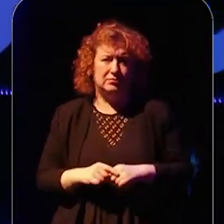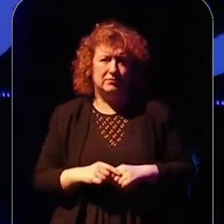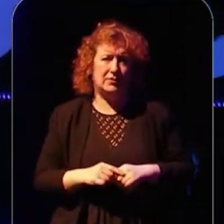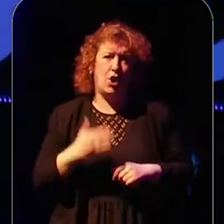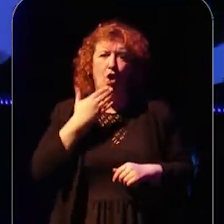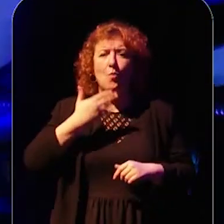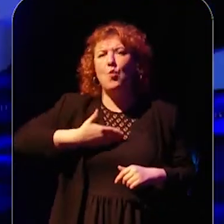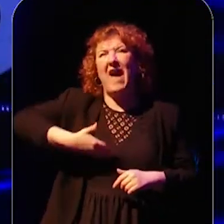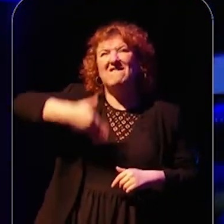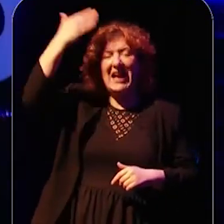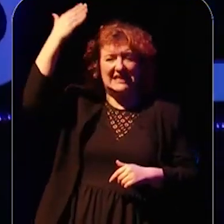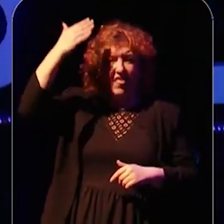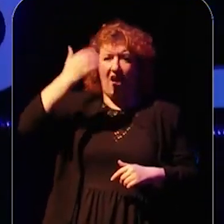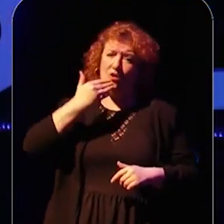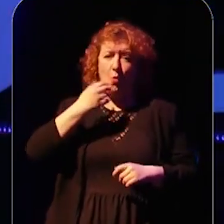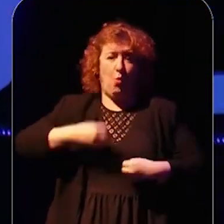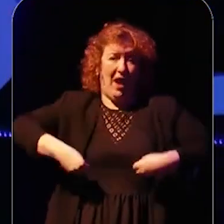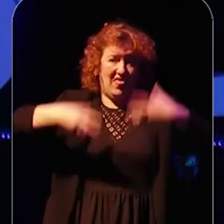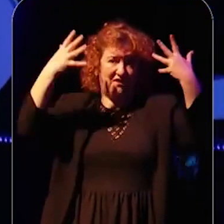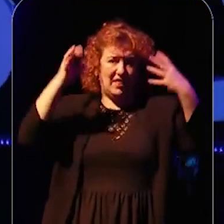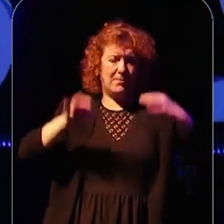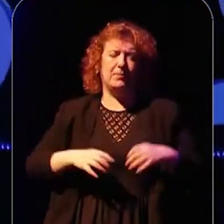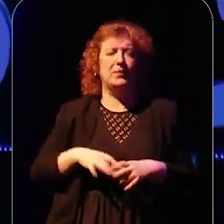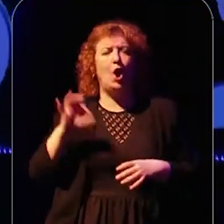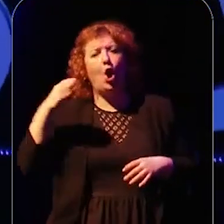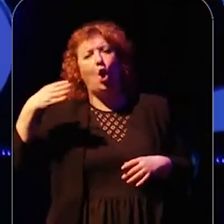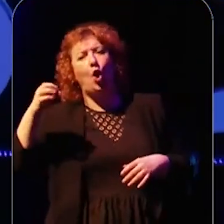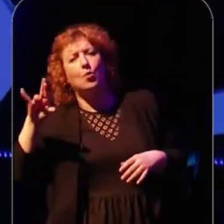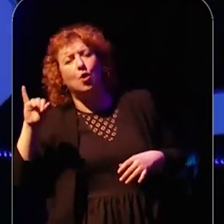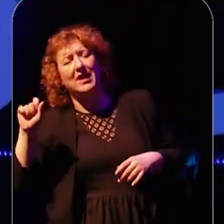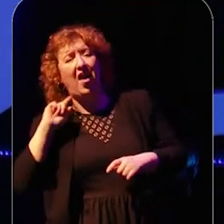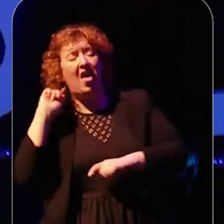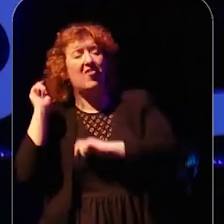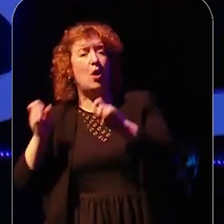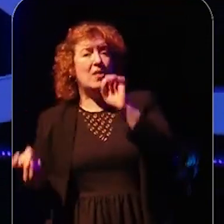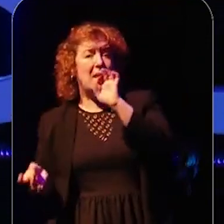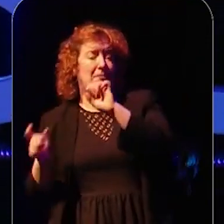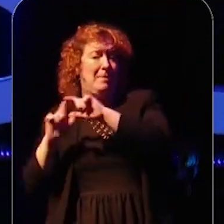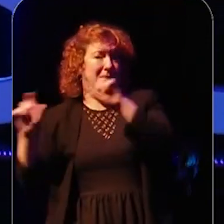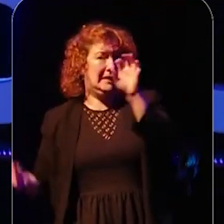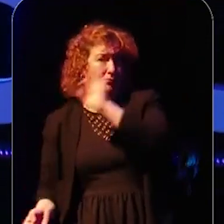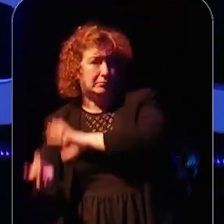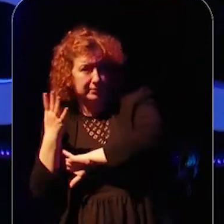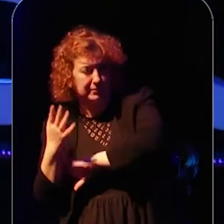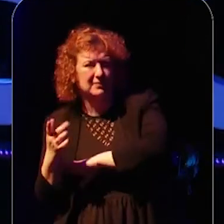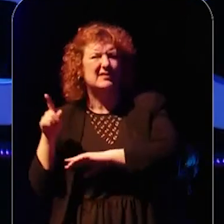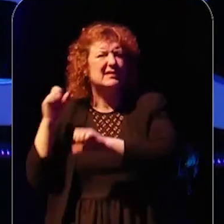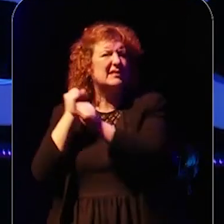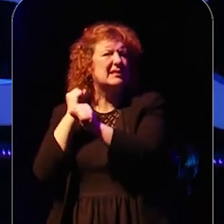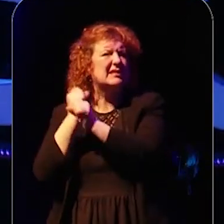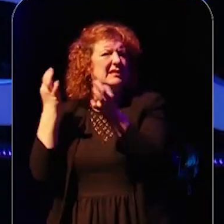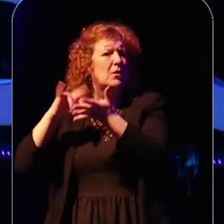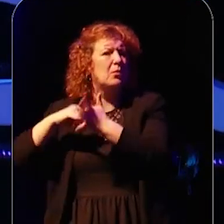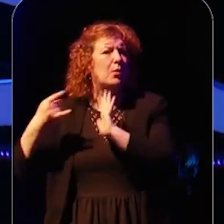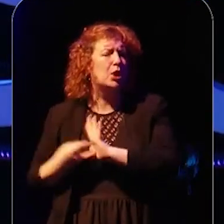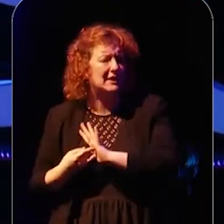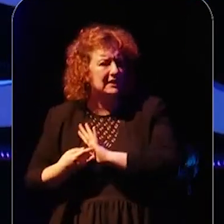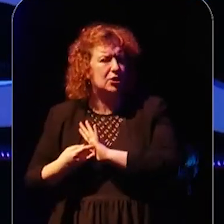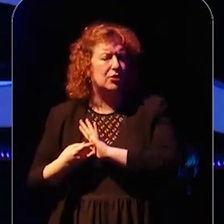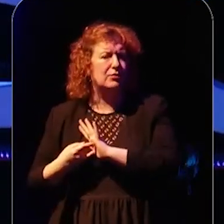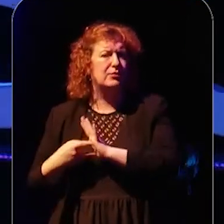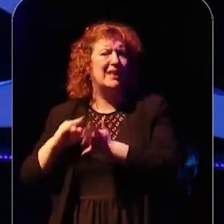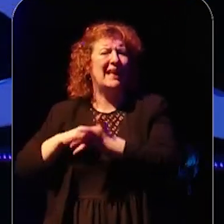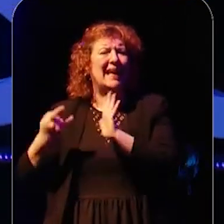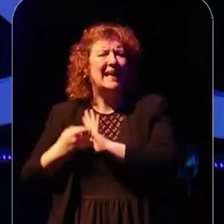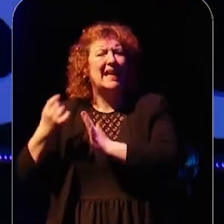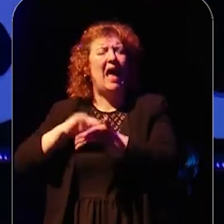tamaño fachada, tamaño edificio. Y Oboria es una empresa que nació en Zaragoza, que se dedica a trabajar en proyectos de